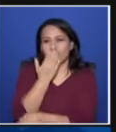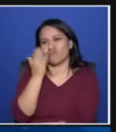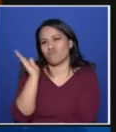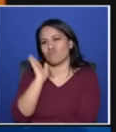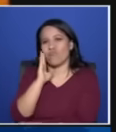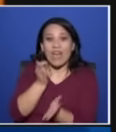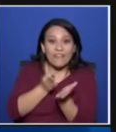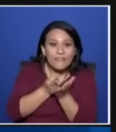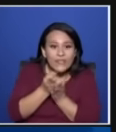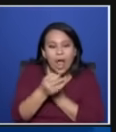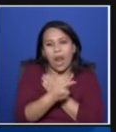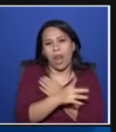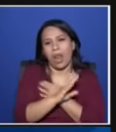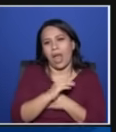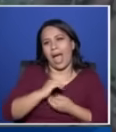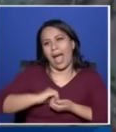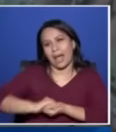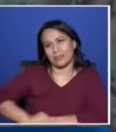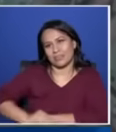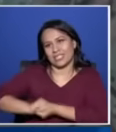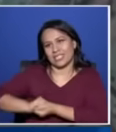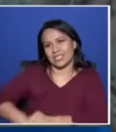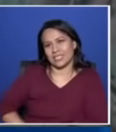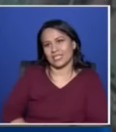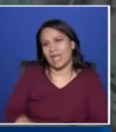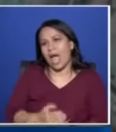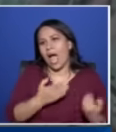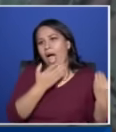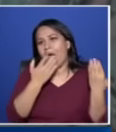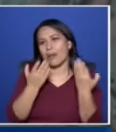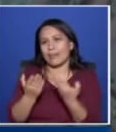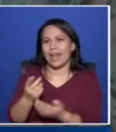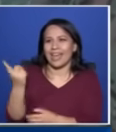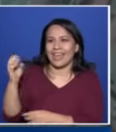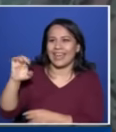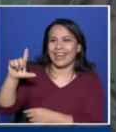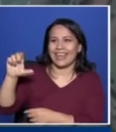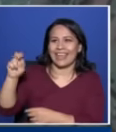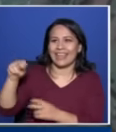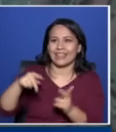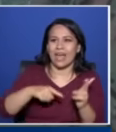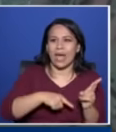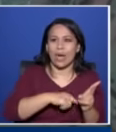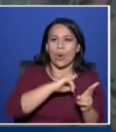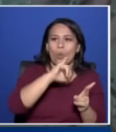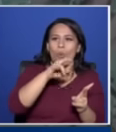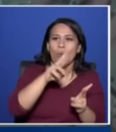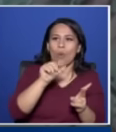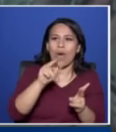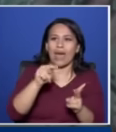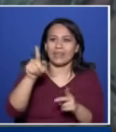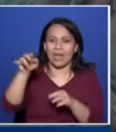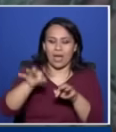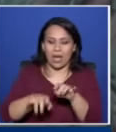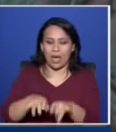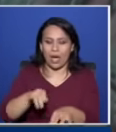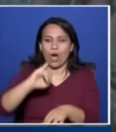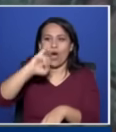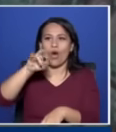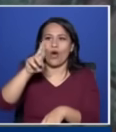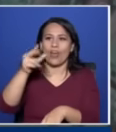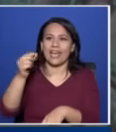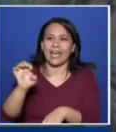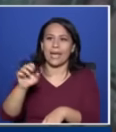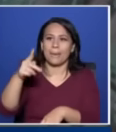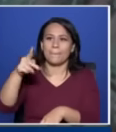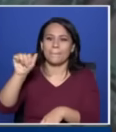la fidelidad y la amistad. Interpretada por Elena Torres y Juana Guarderas, y en el piano, Jorge Palacios.